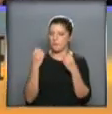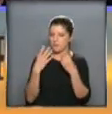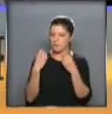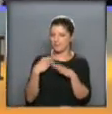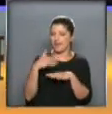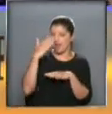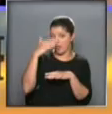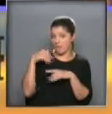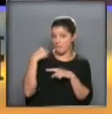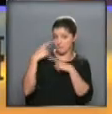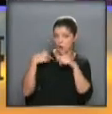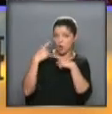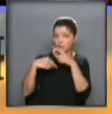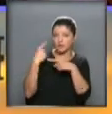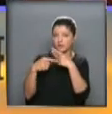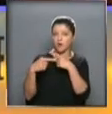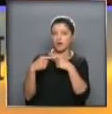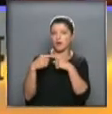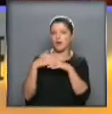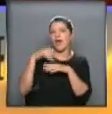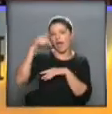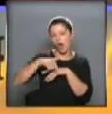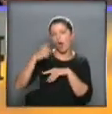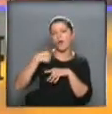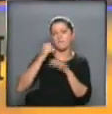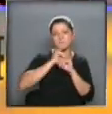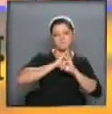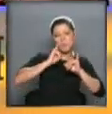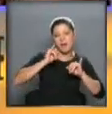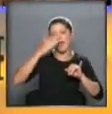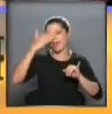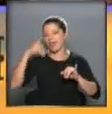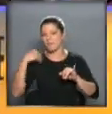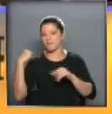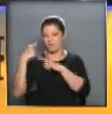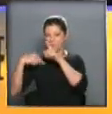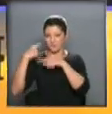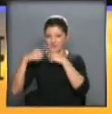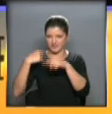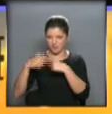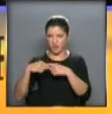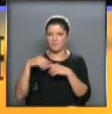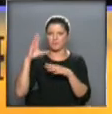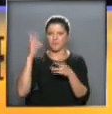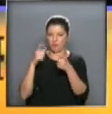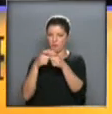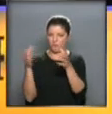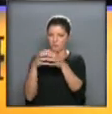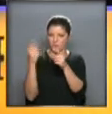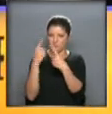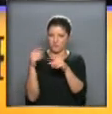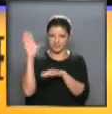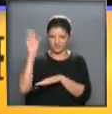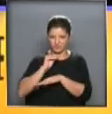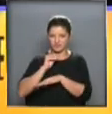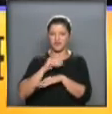vos y con los chicos allá. Sí. Nos vamos, dale, a ir un cortecito, después quiero, gracias, escucharlos, Juli, ahí en acción. Gracias, sí, Dani. Sí, tenemos, un beso más grande.